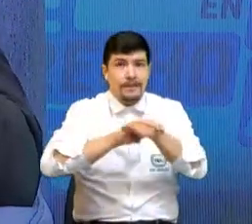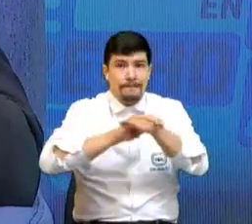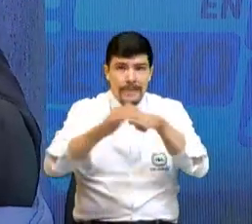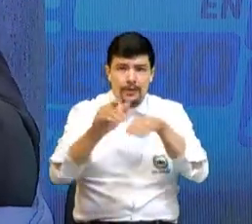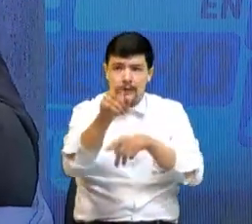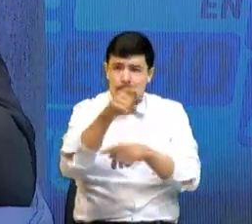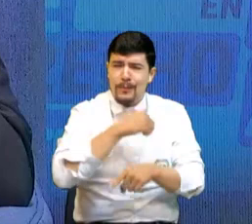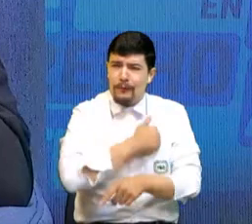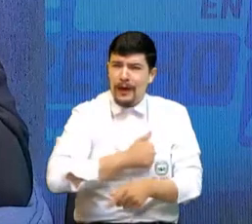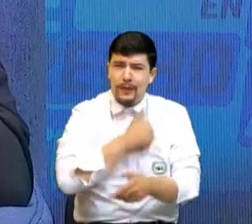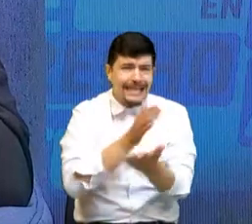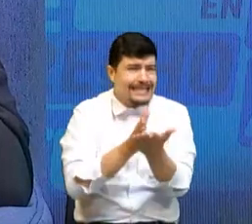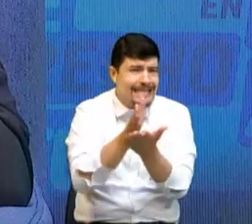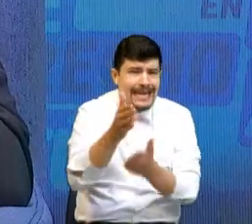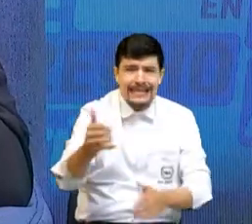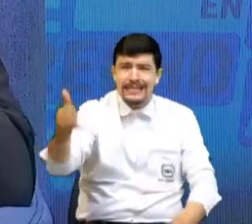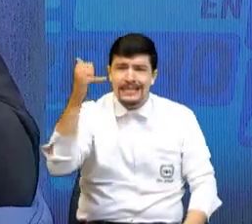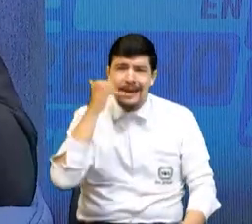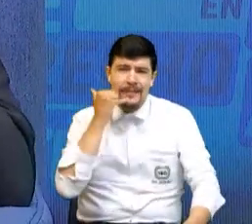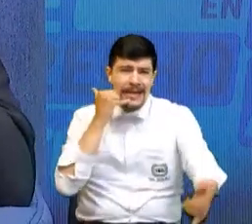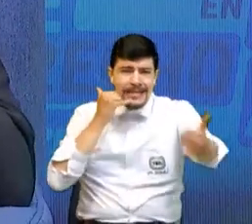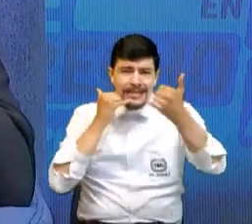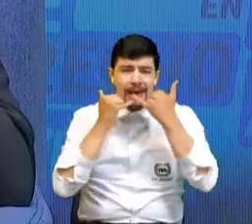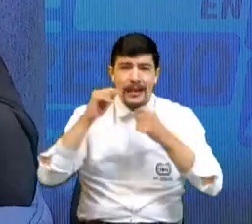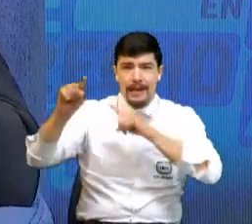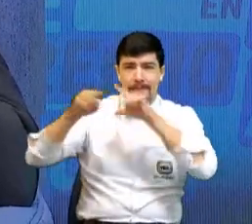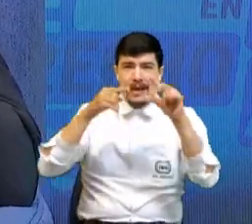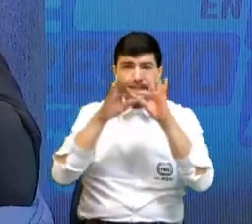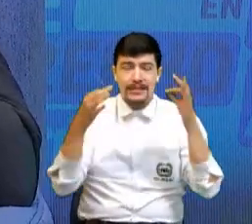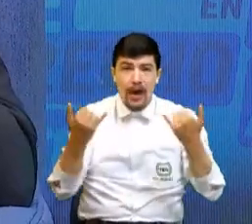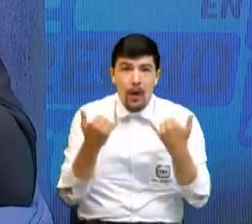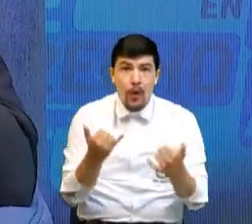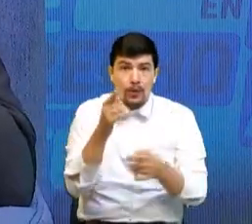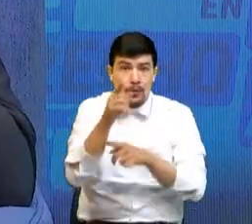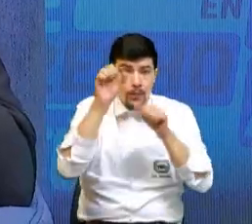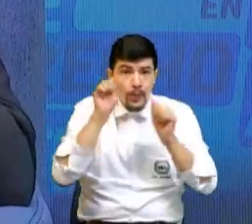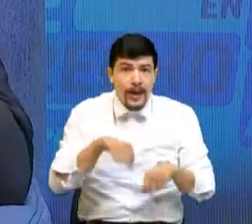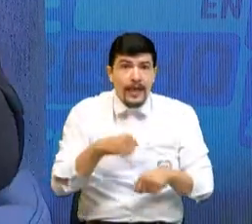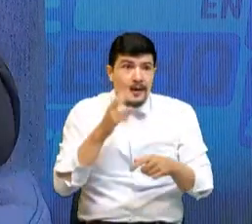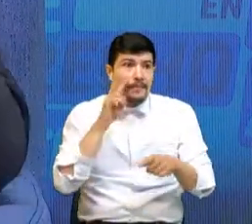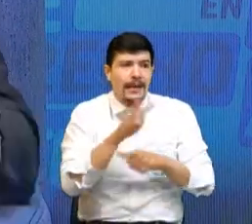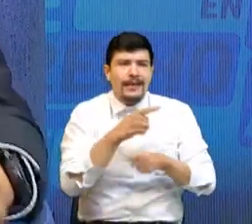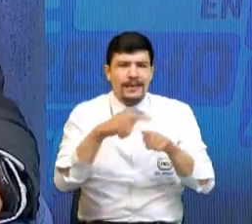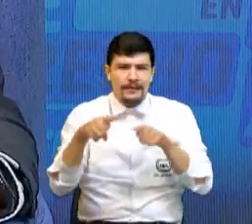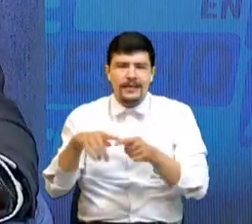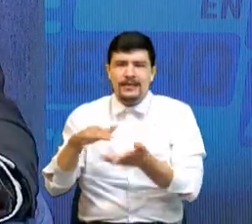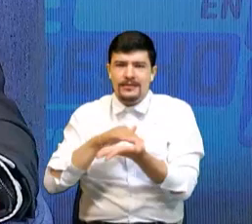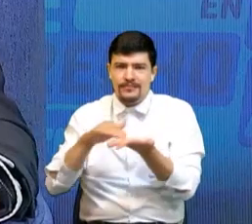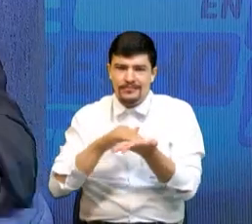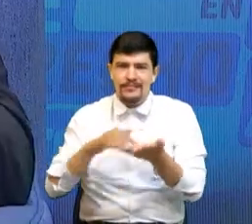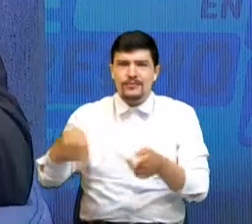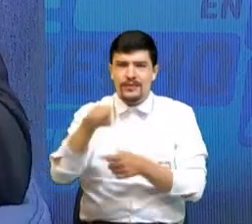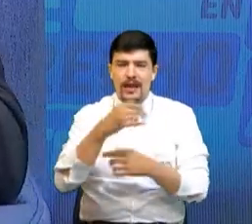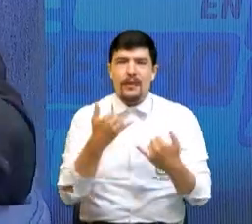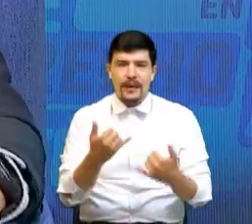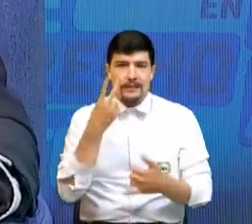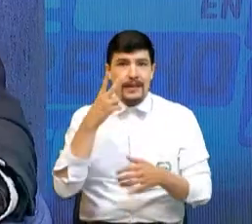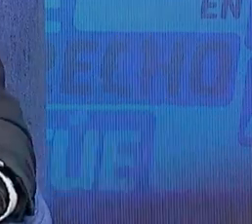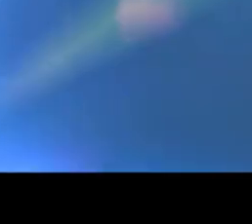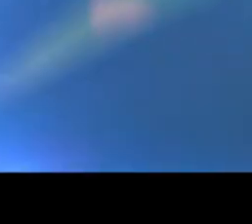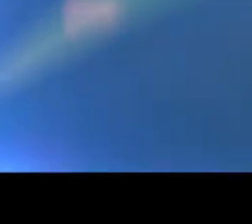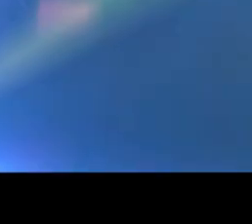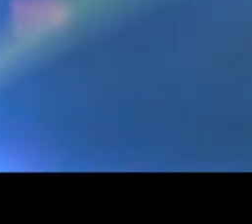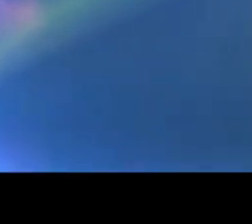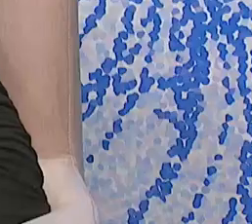a que nos sigan llamando, enviándonos sus mensajes, porque hoy seguramente van a poder encontrar varias de las soluciones a esas situaciones que usted está viviendo. Pausa y ya